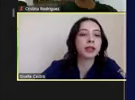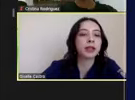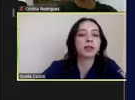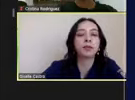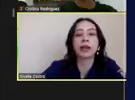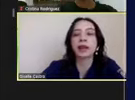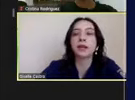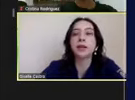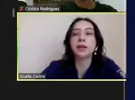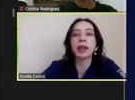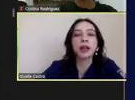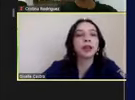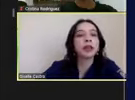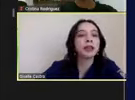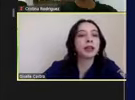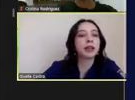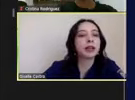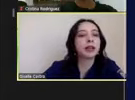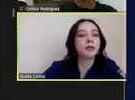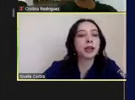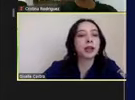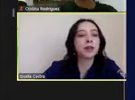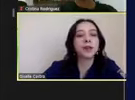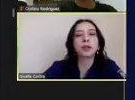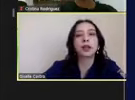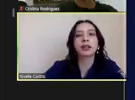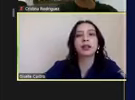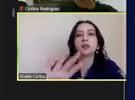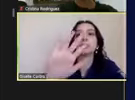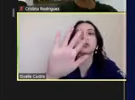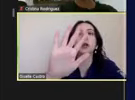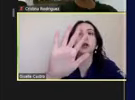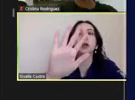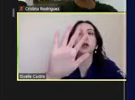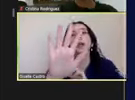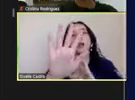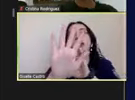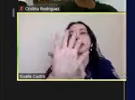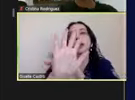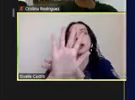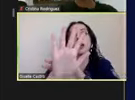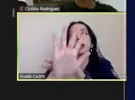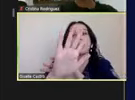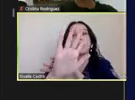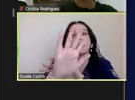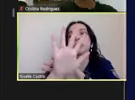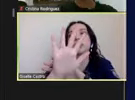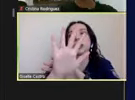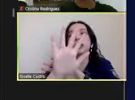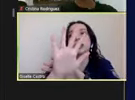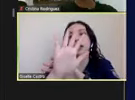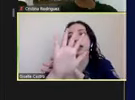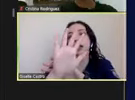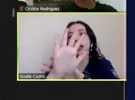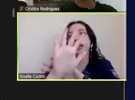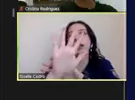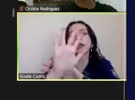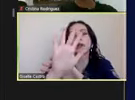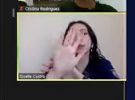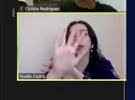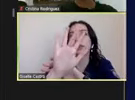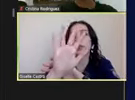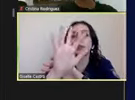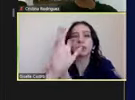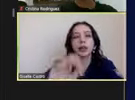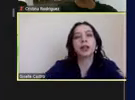lo que es la tibia y la fíbula, y entre la tibia y la fíbula tenemos una membrana fibrosa, y